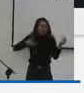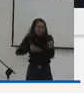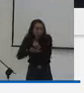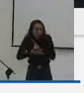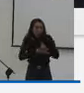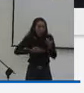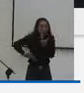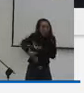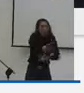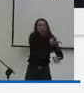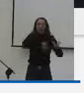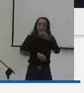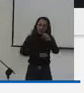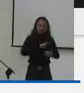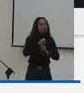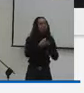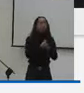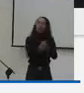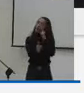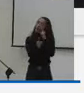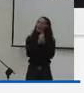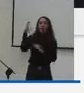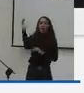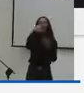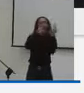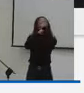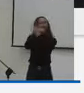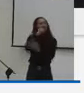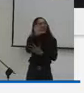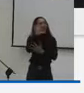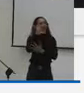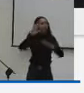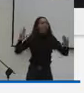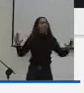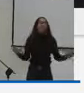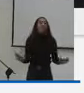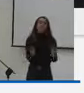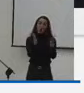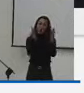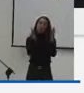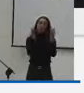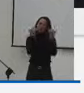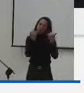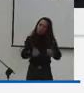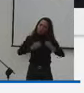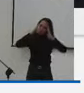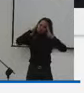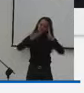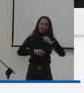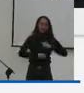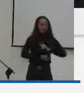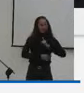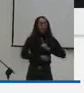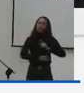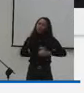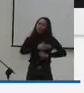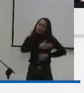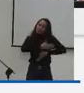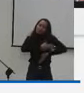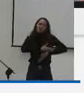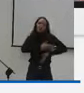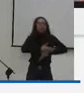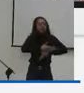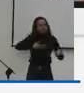construyendo un mejor país a través del deporte. Un reconocimiento, ministro Lucena, a su liderazgo y aquí nos tiene hombro a hombro para seguir trabajando.